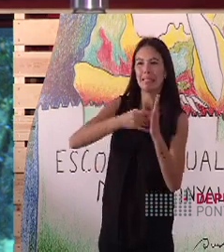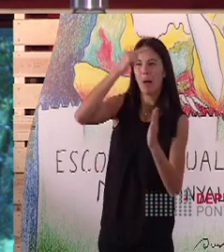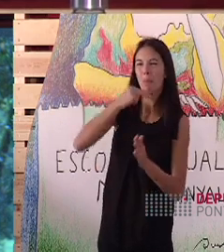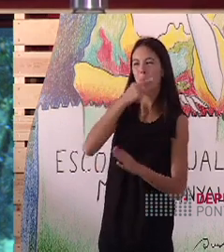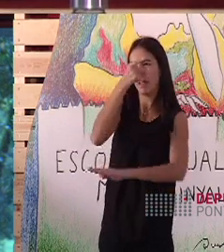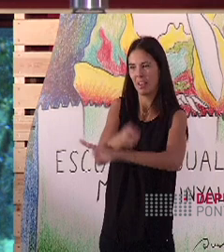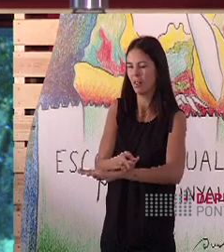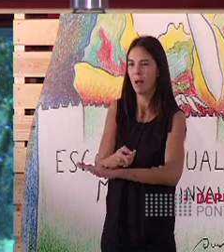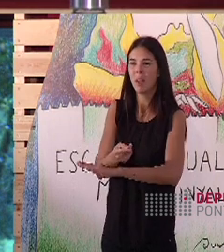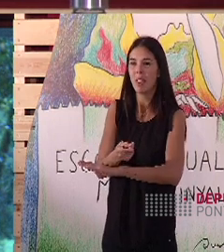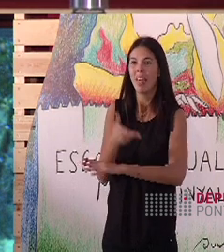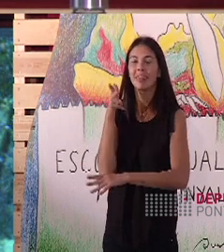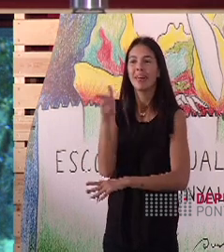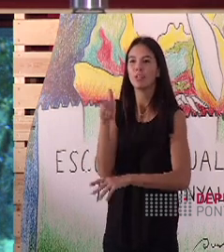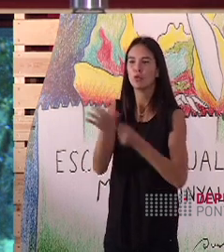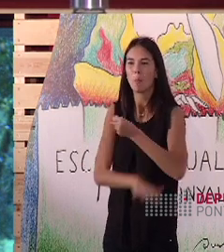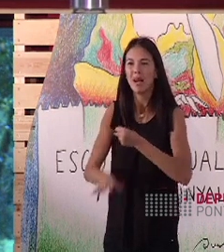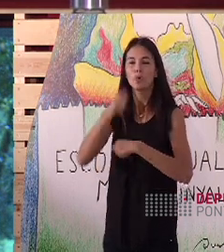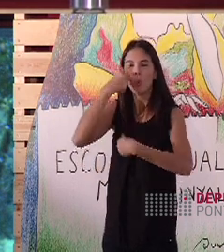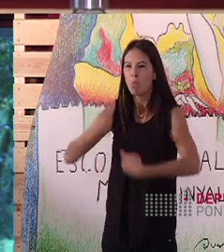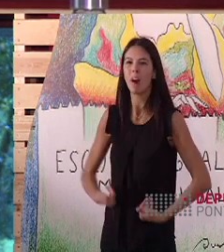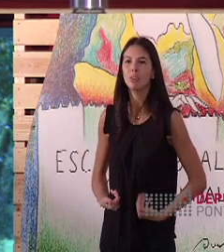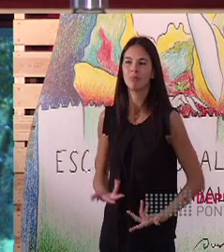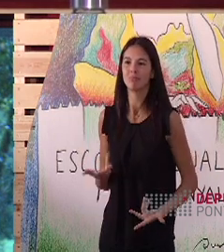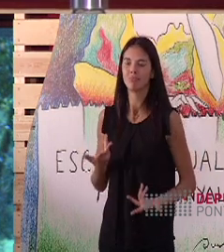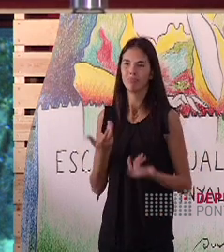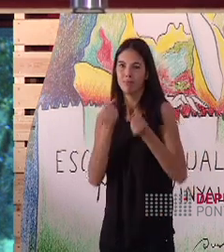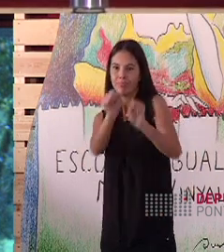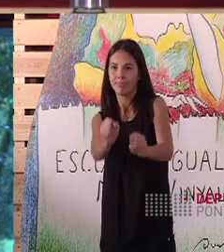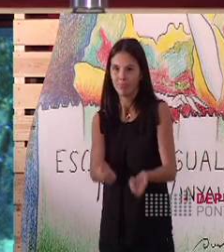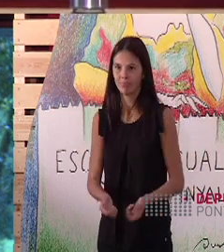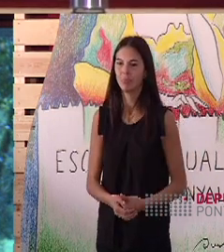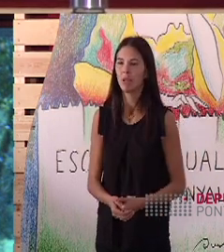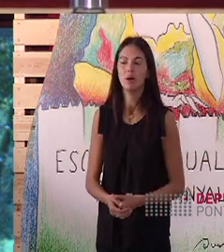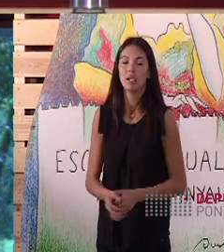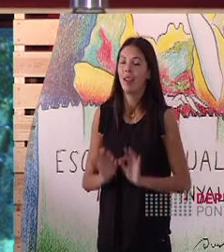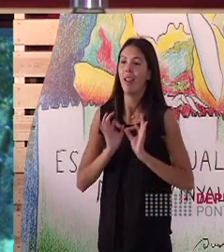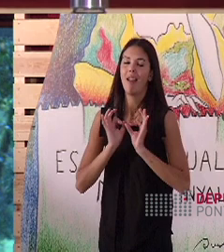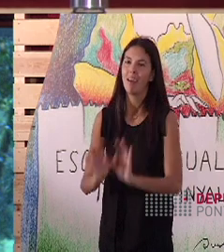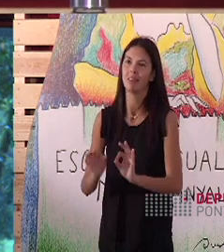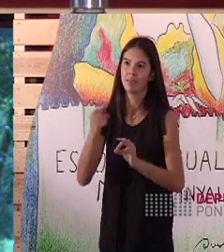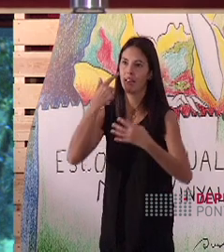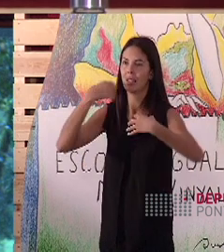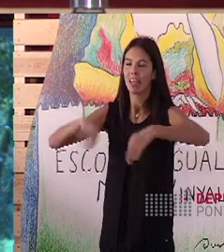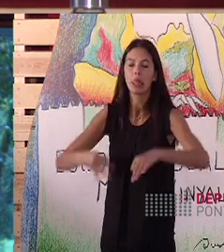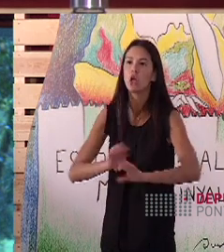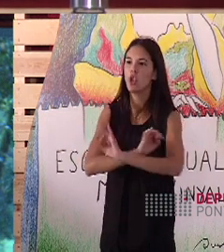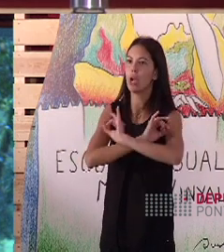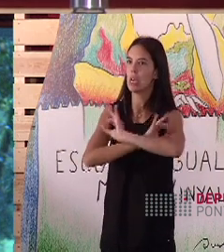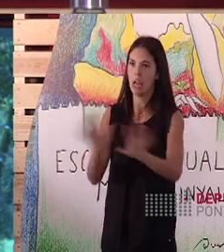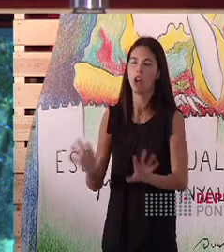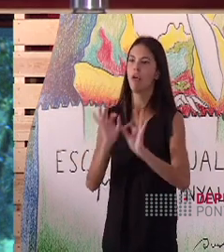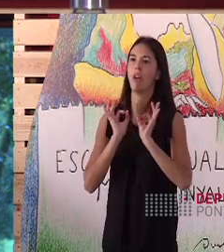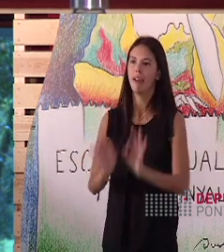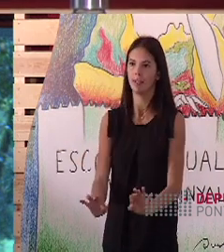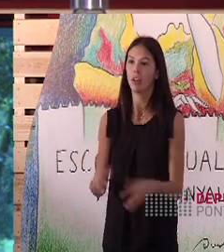máis básicos dereitos humanos. E é así, así de sencillo e así de claro.